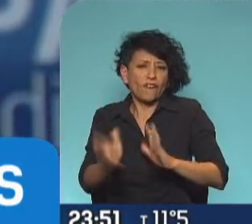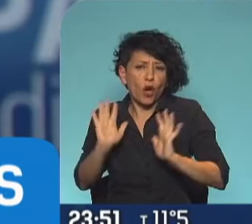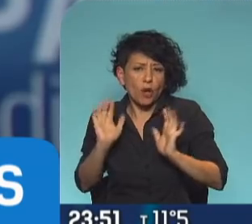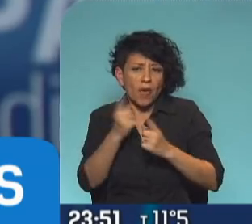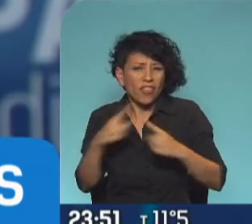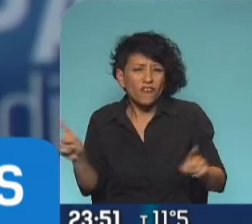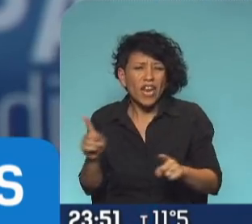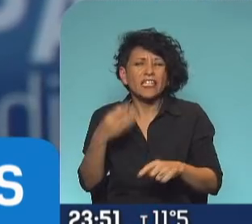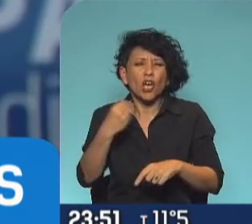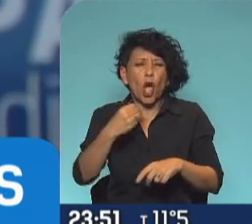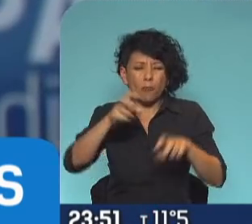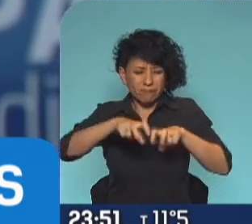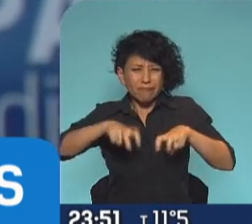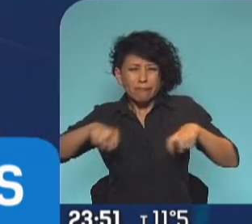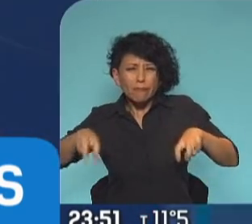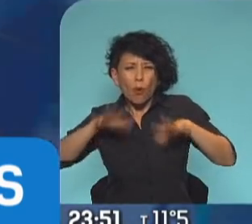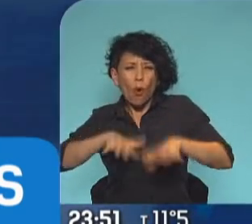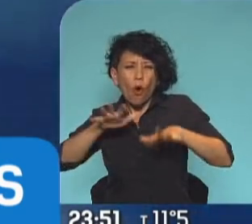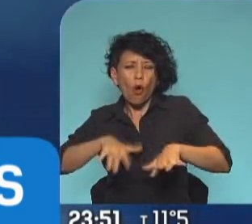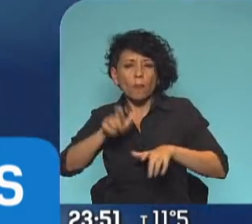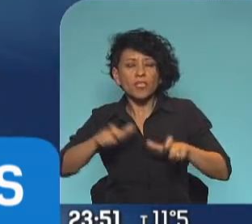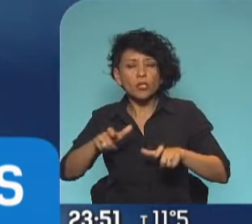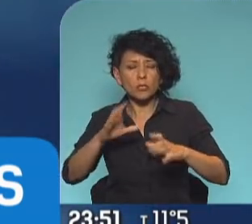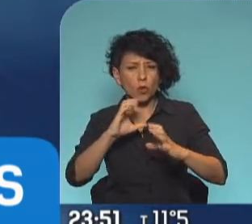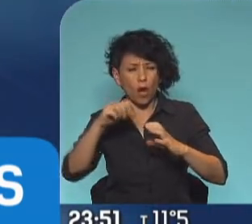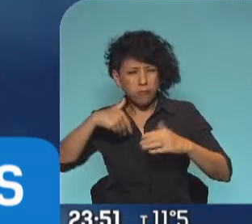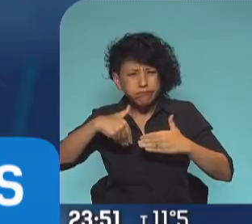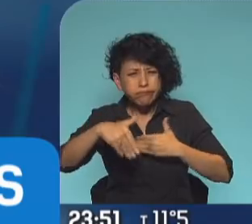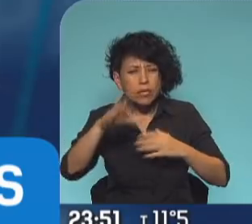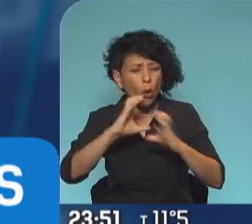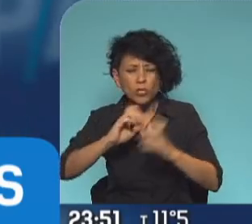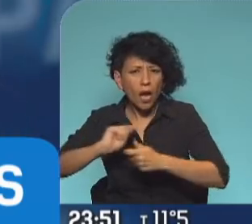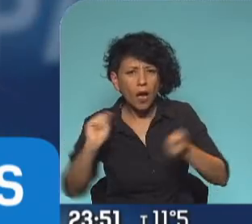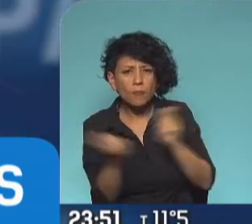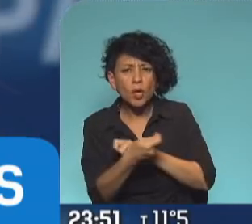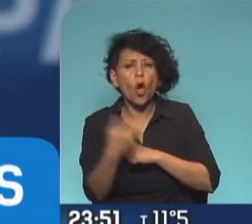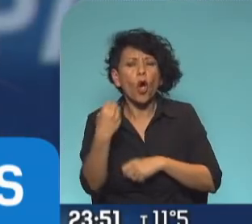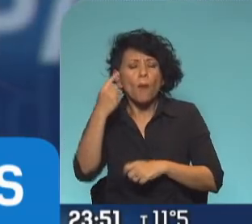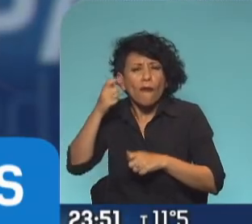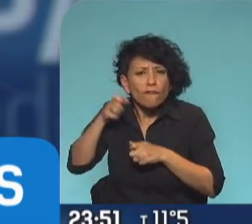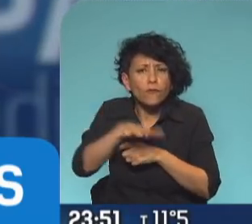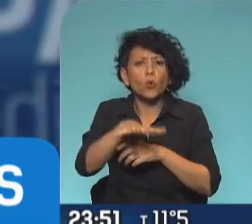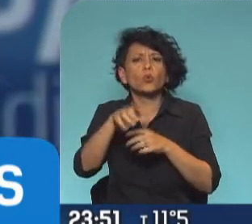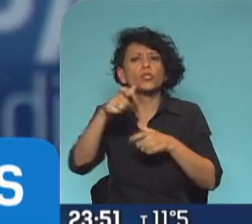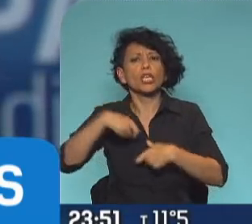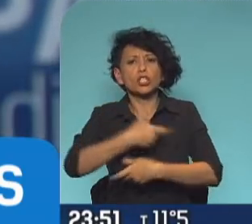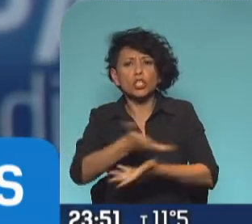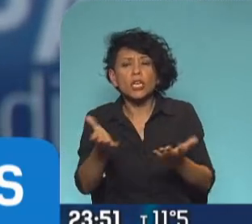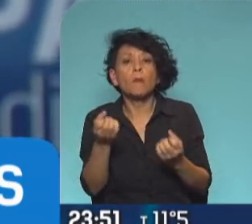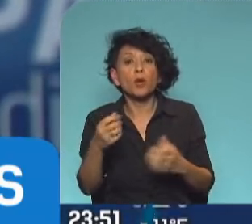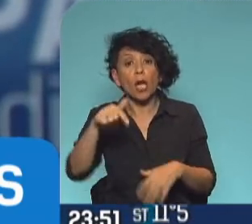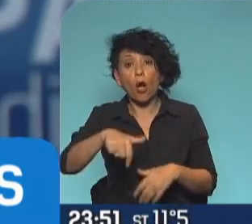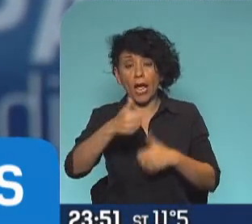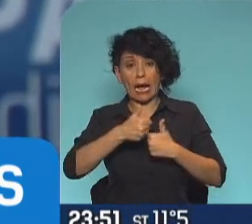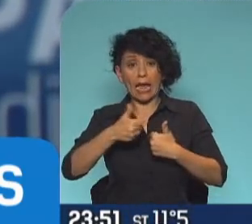campañas de tribuna. ¿Cómo ha cambiado la comunicación y cómo influye esto en la sociedad, ¿no? Porque ahora el candidato,